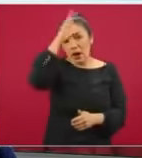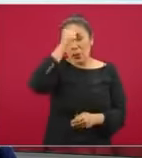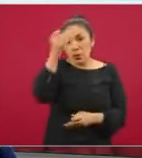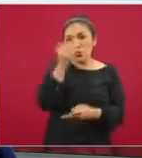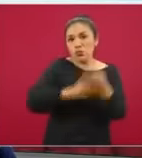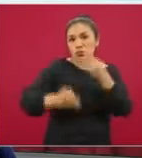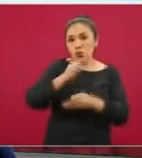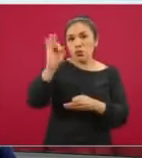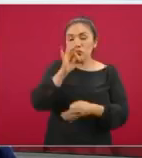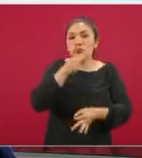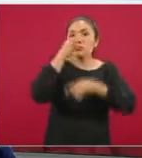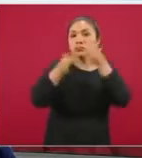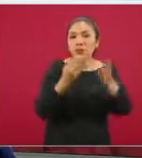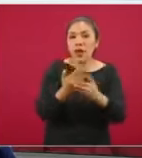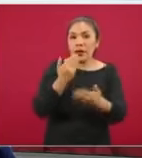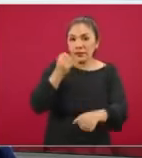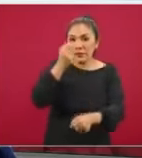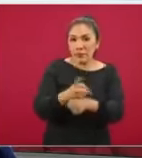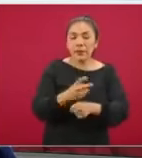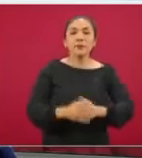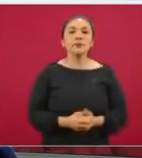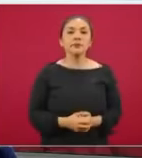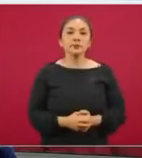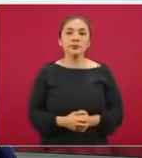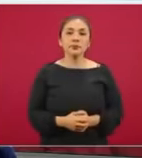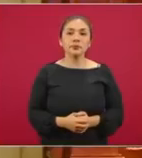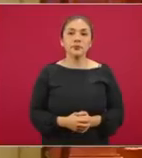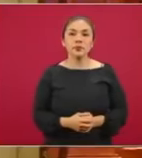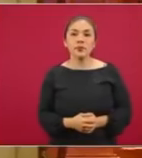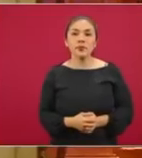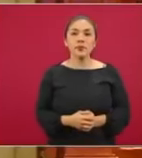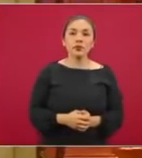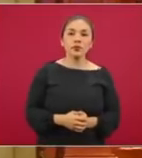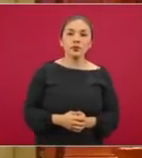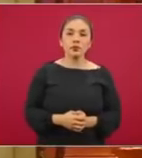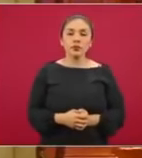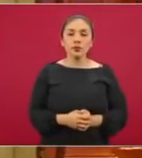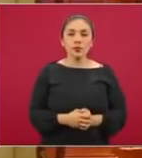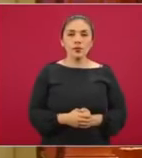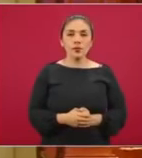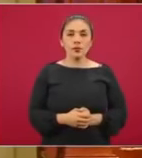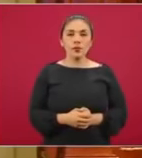es posible. Veamos la siguiente diapositiva.